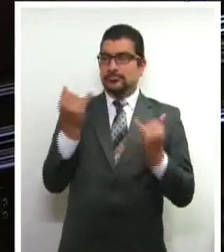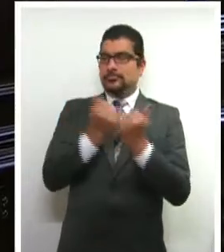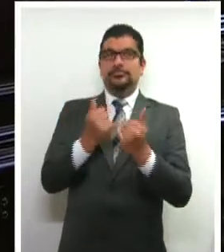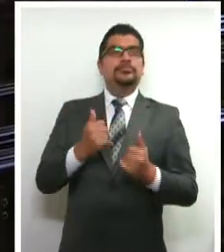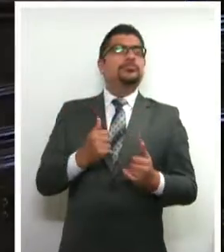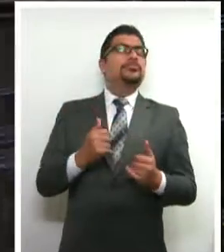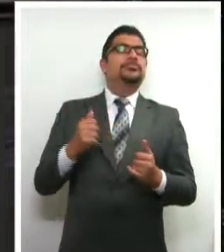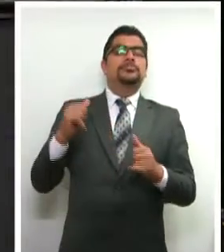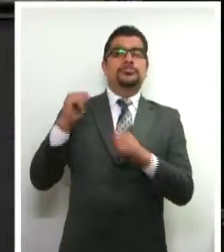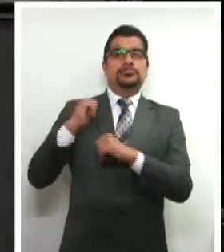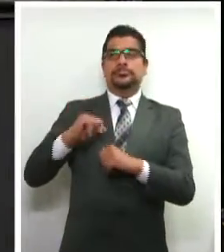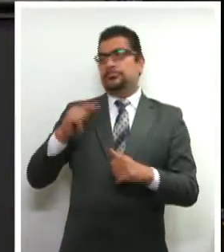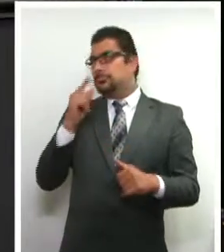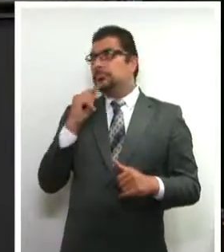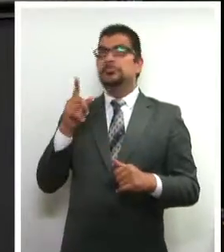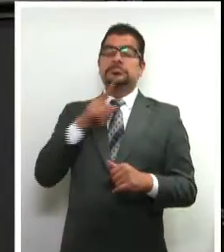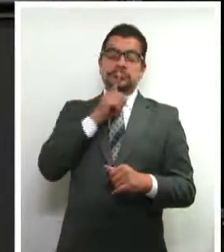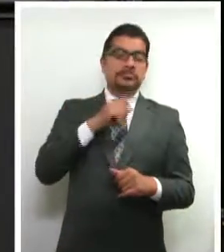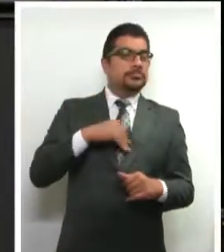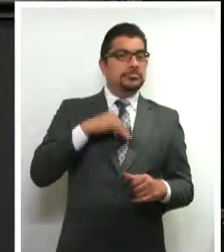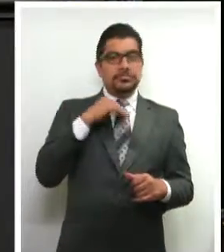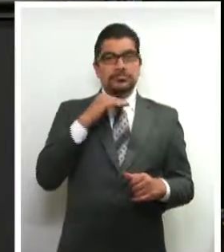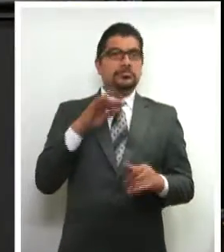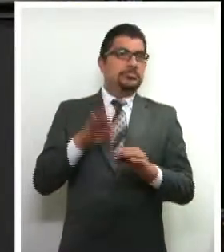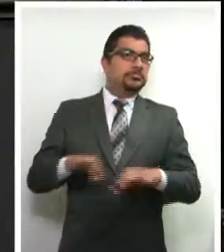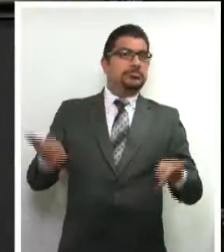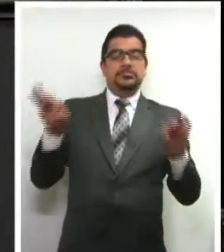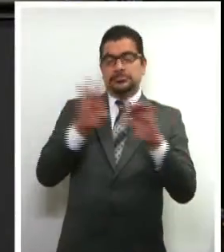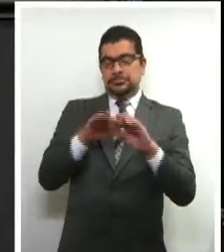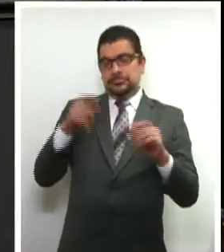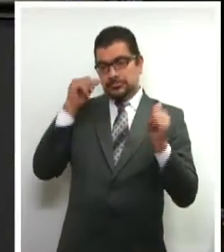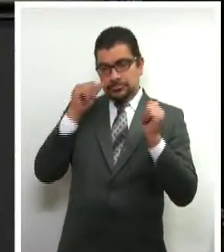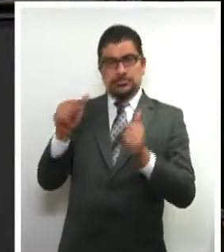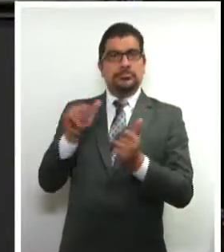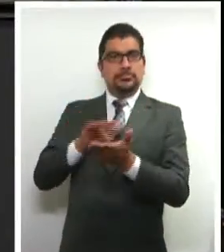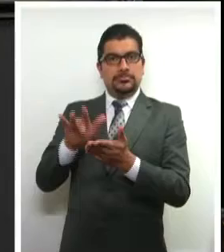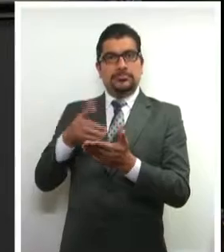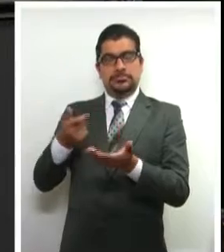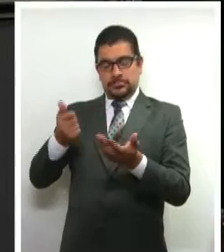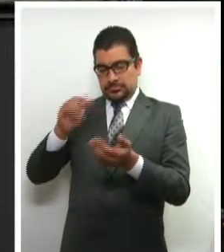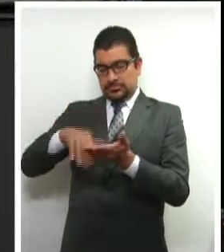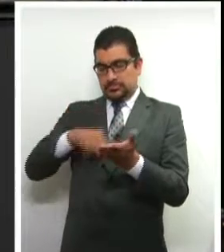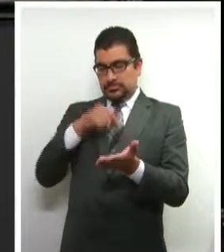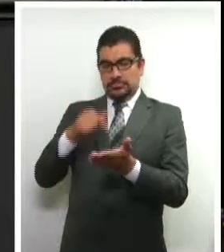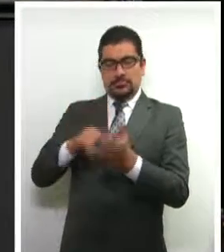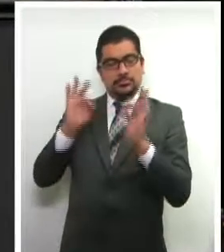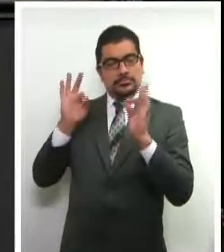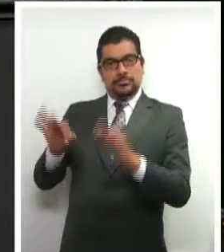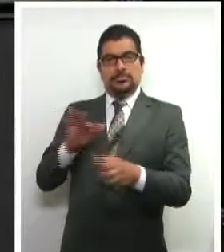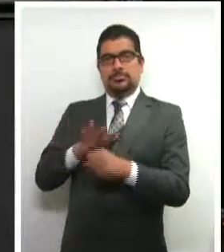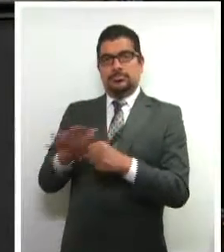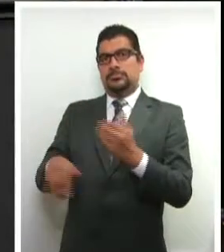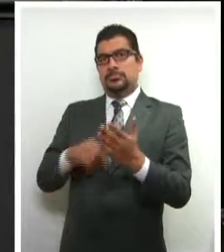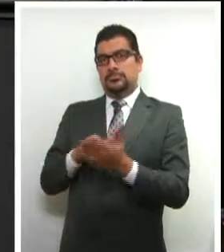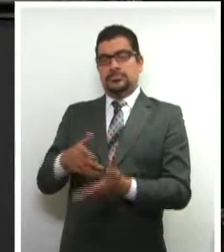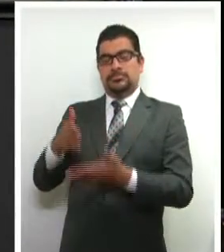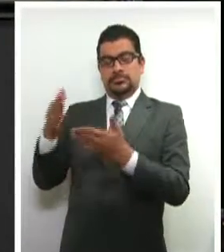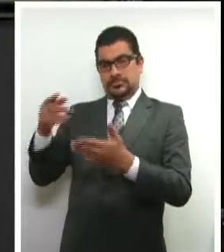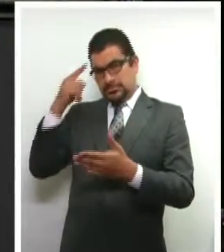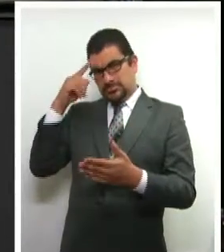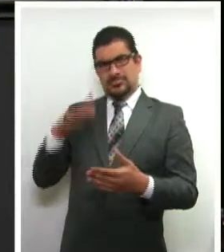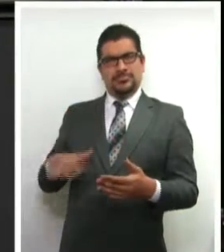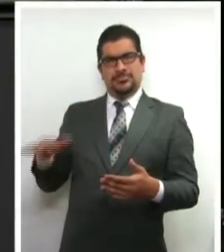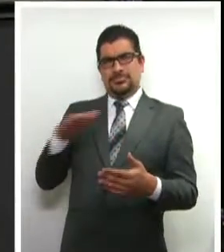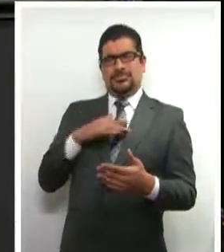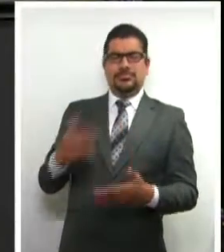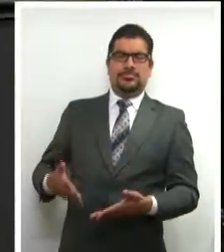autoridades municipales jugaron un papel importante en la administración del espacio y de las dinámicas de la vida pública,